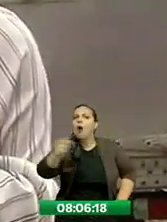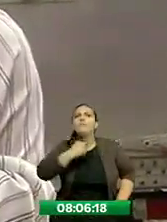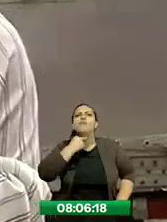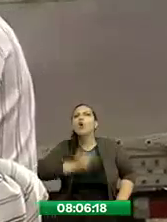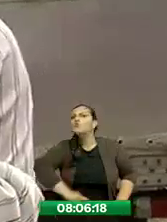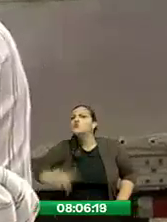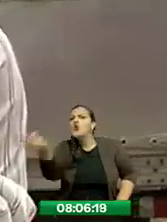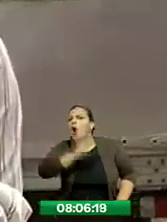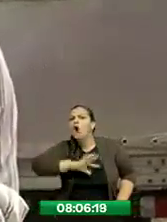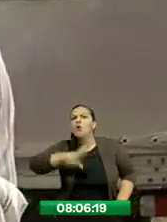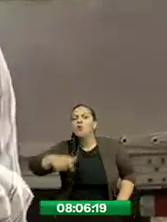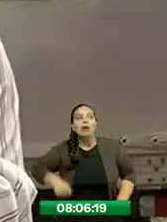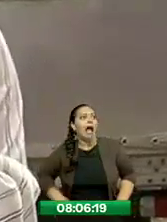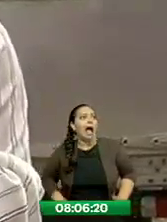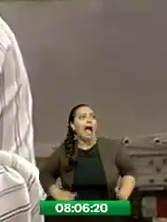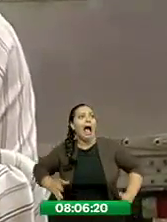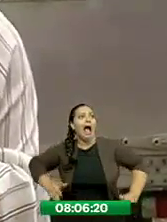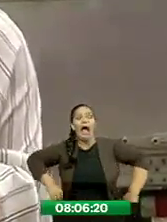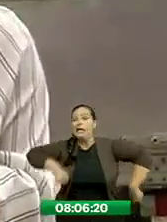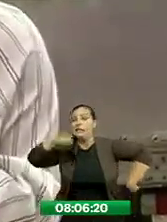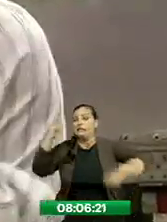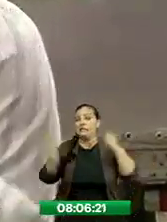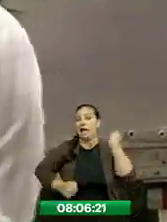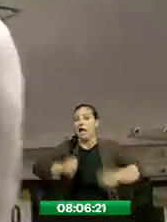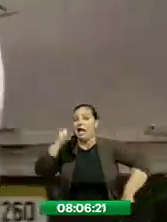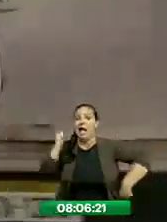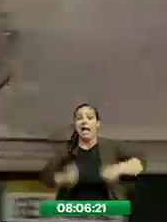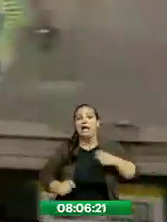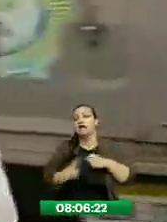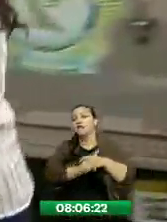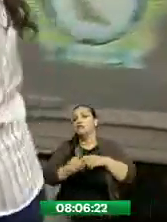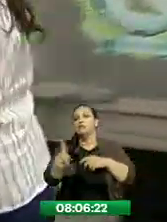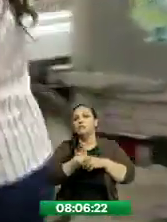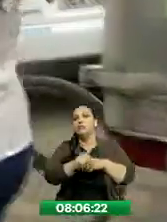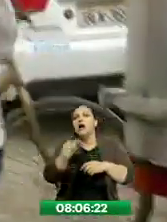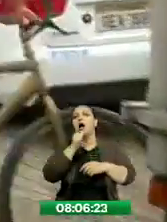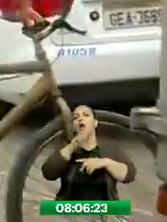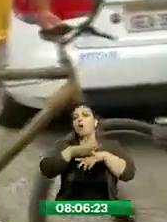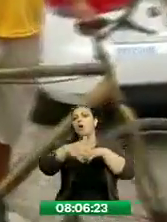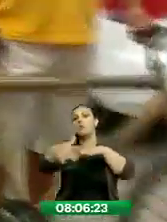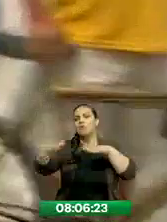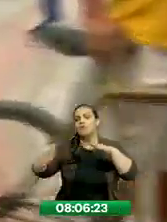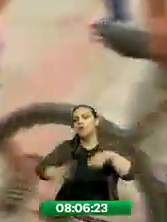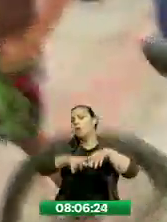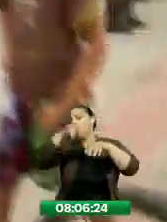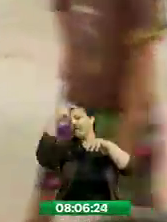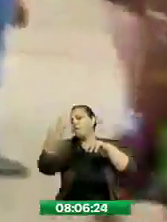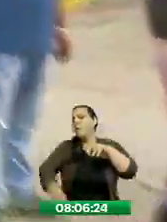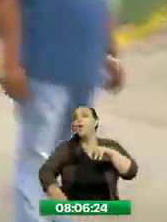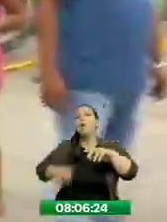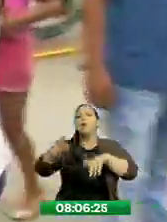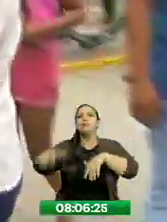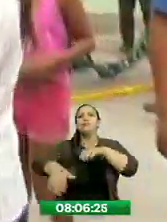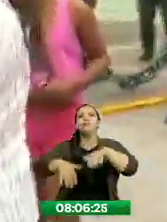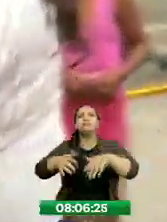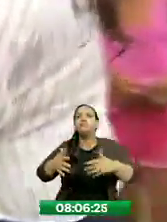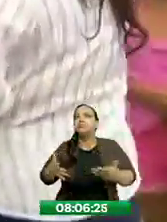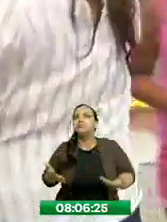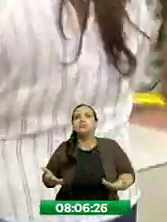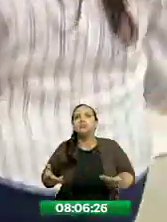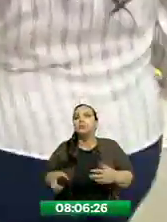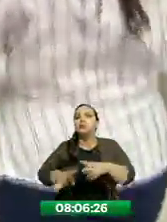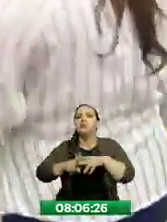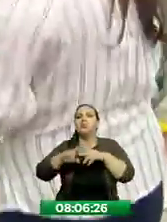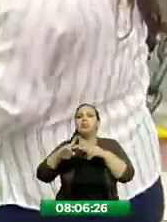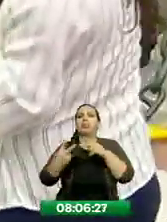él decidió lanzarse al agua y desde allí no salió. Avancemos un poco más mientras se alisan también los buzos ya para retirarse con las